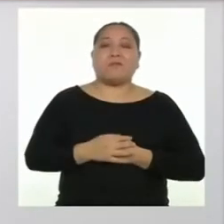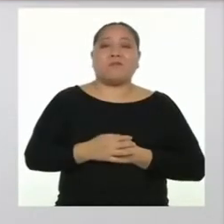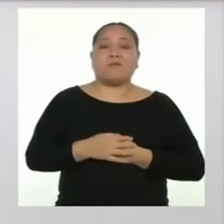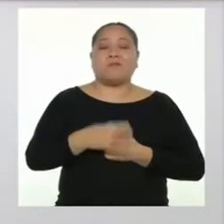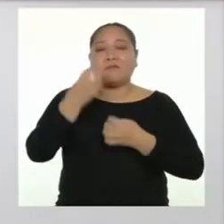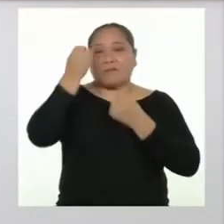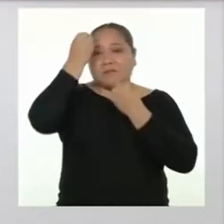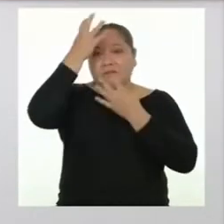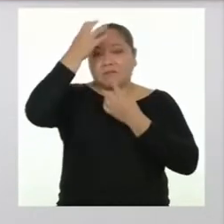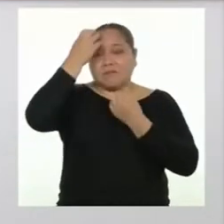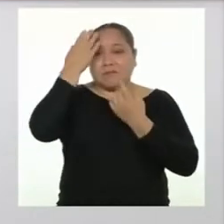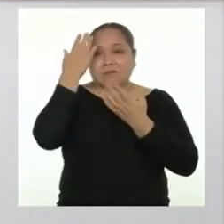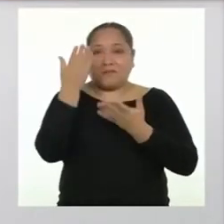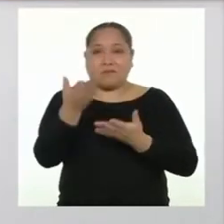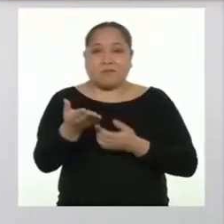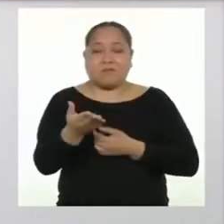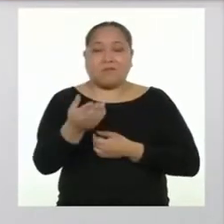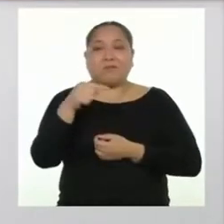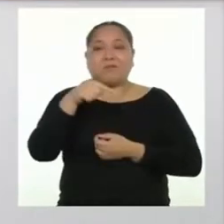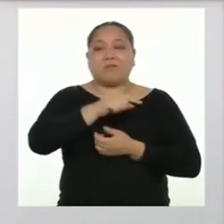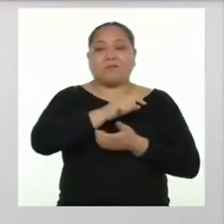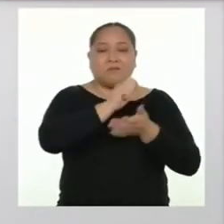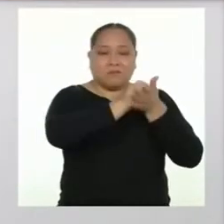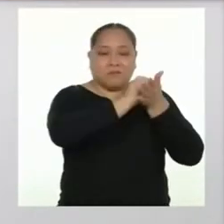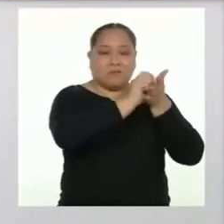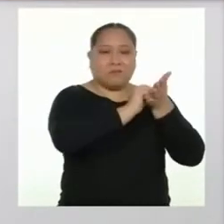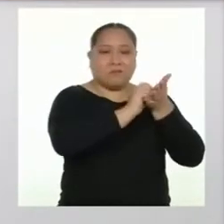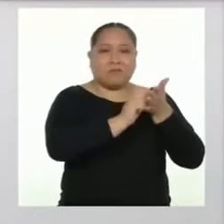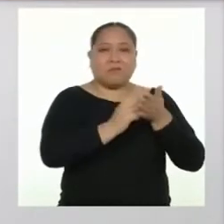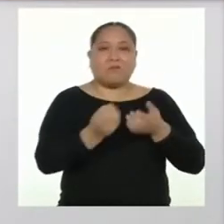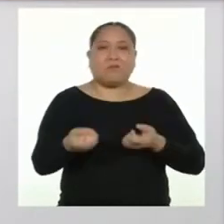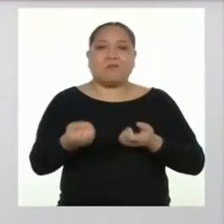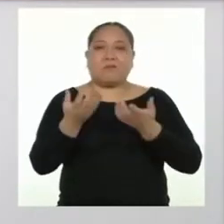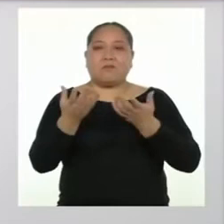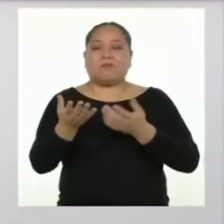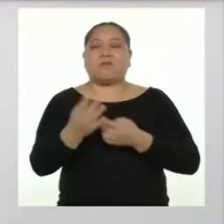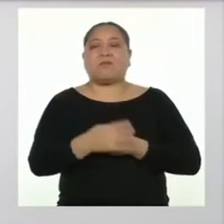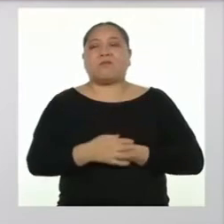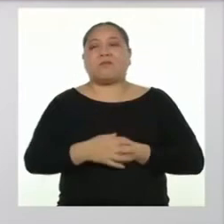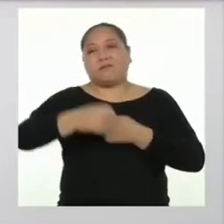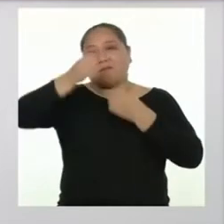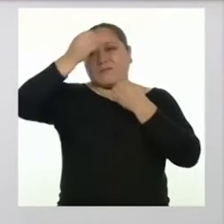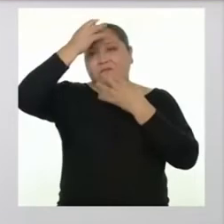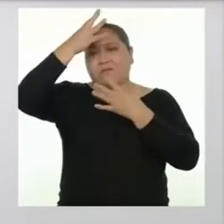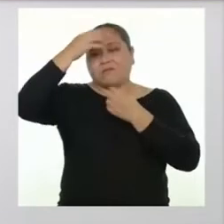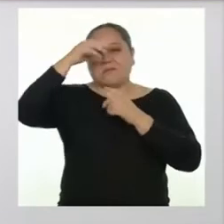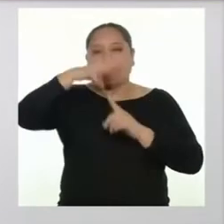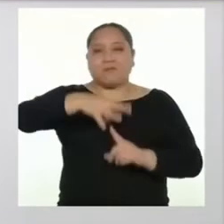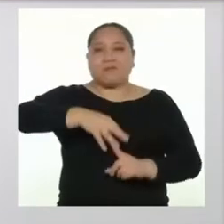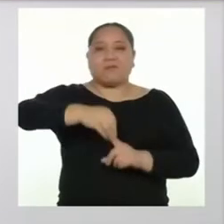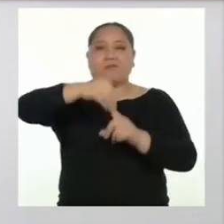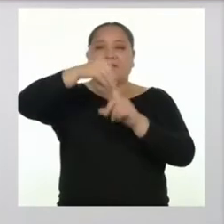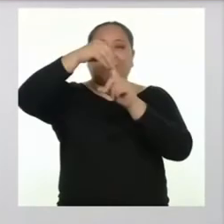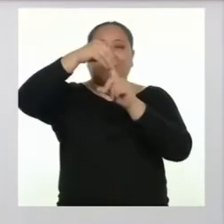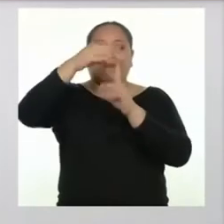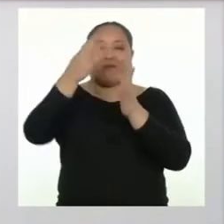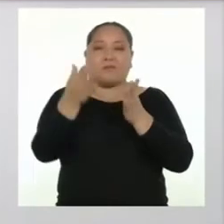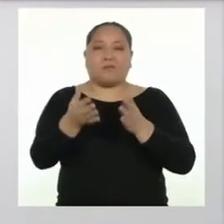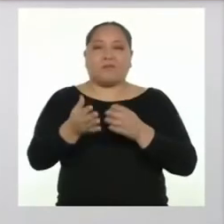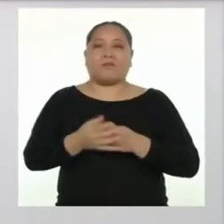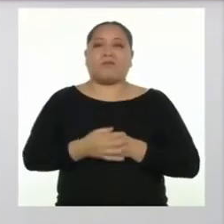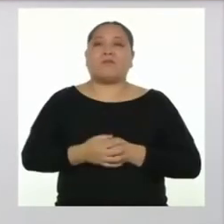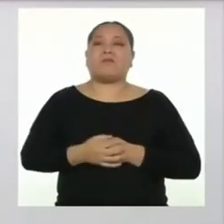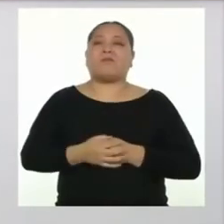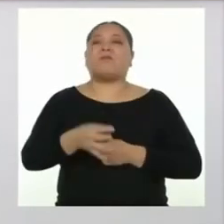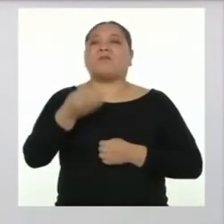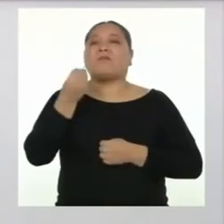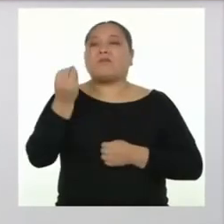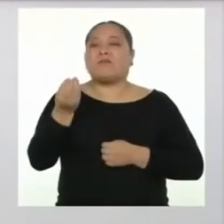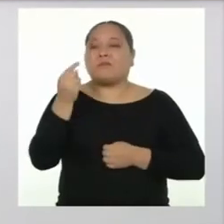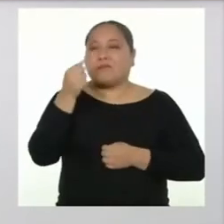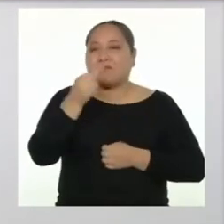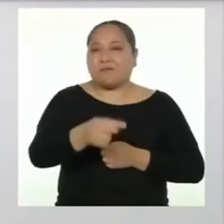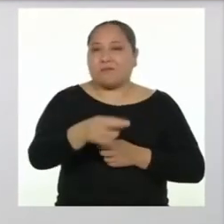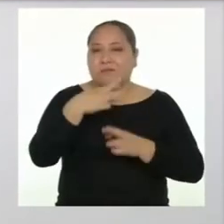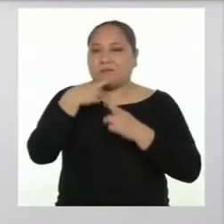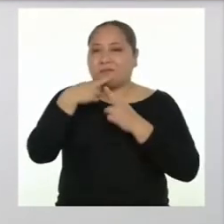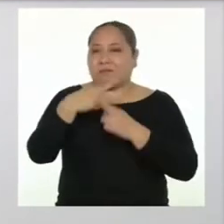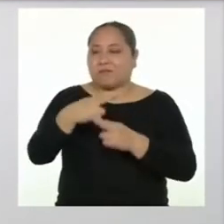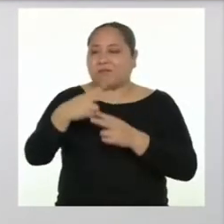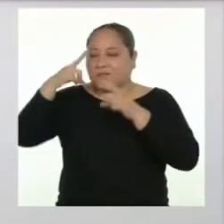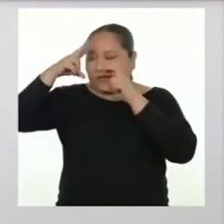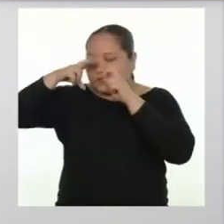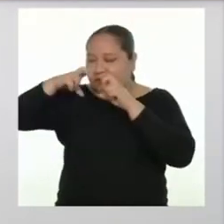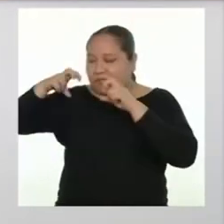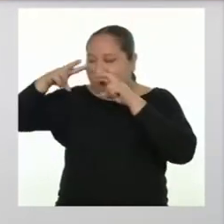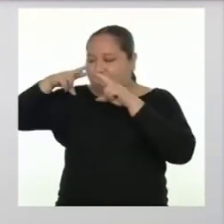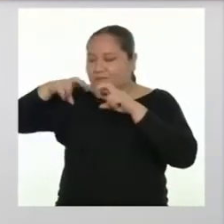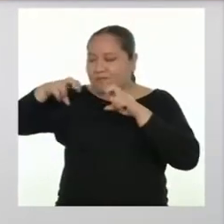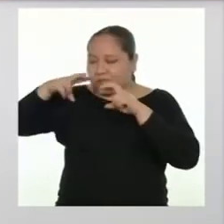A la información de estos textos los denominamos información especializada, porque son resultados